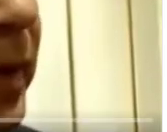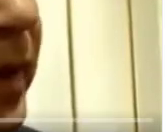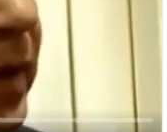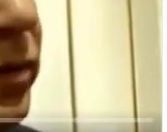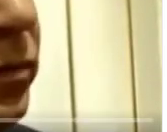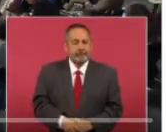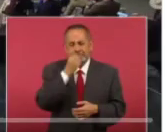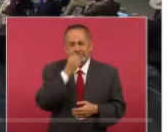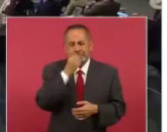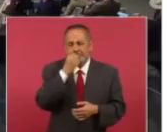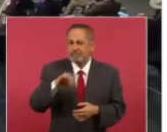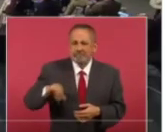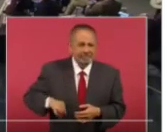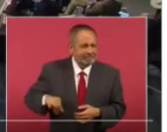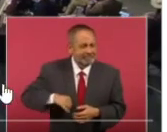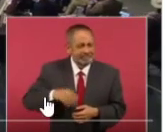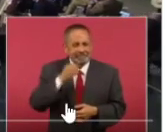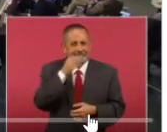Conforme a derecho. Los